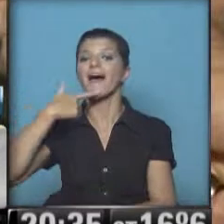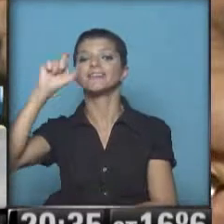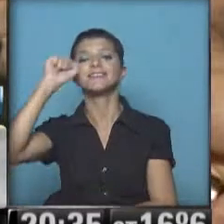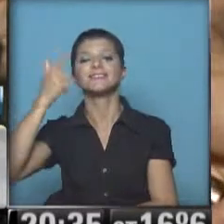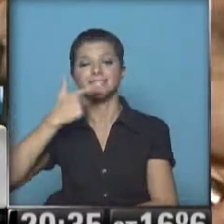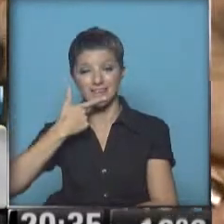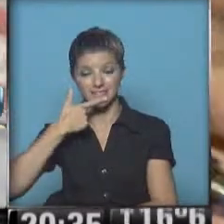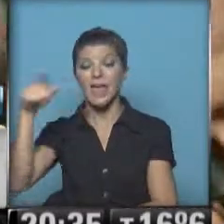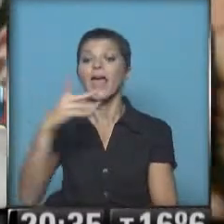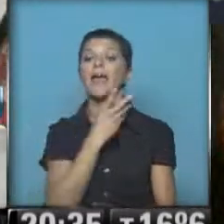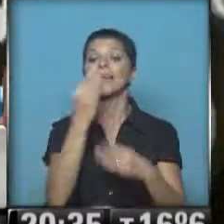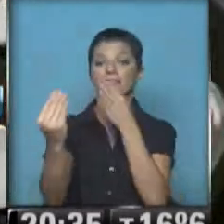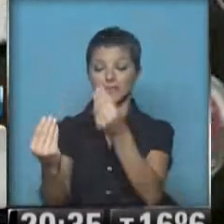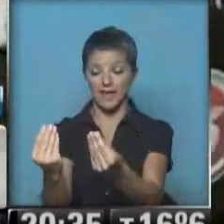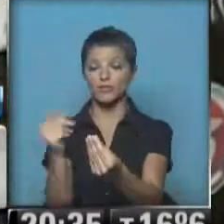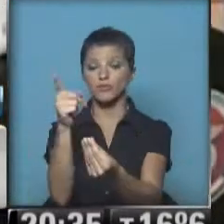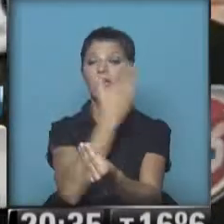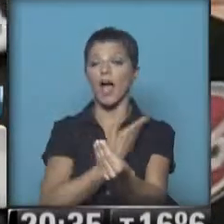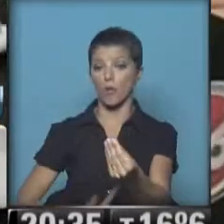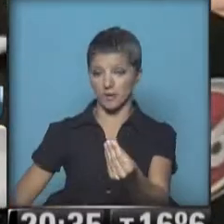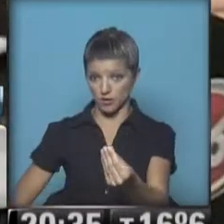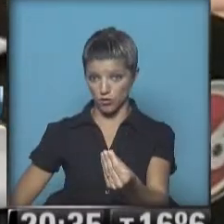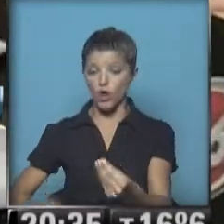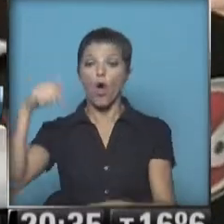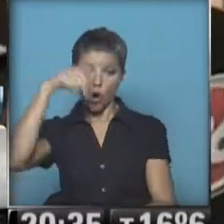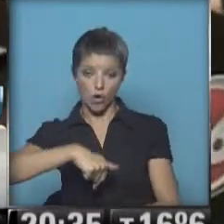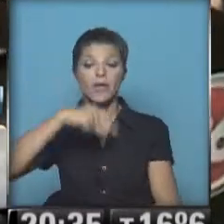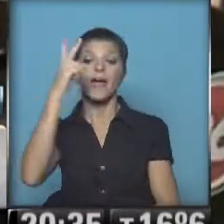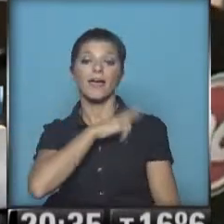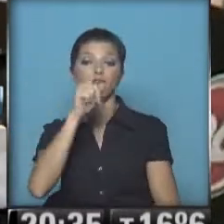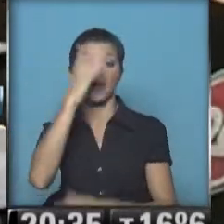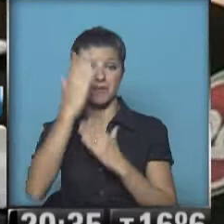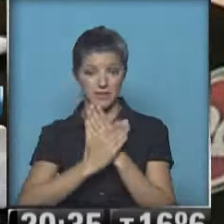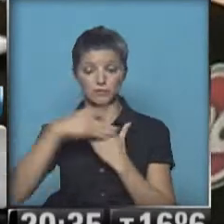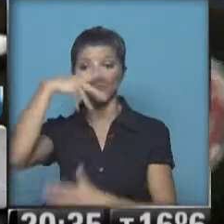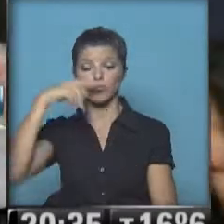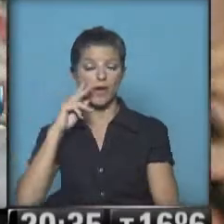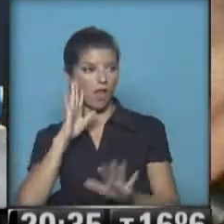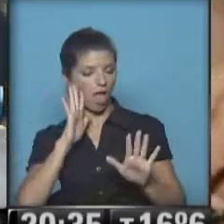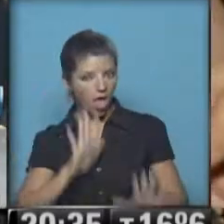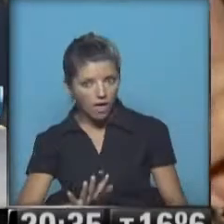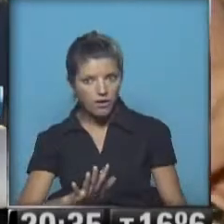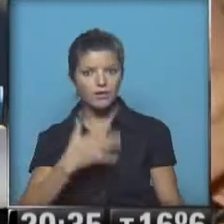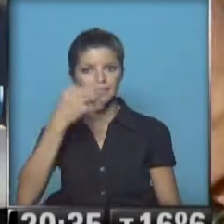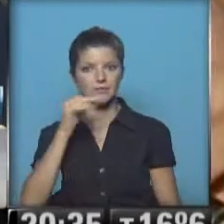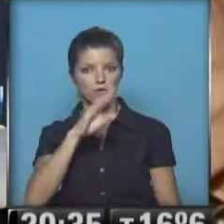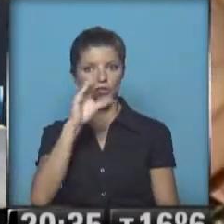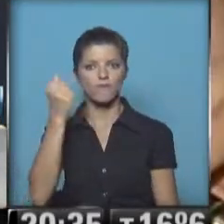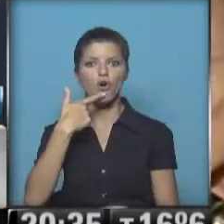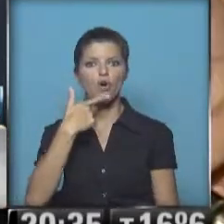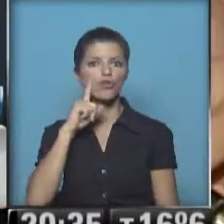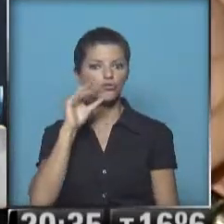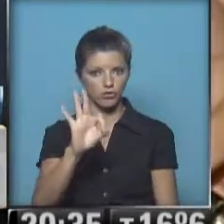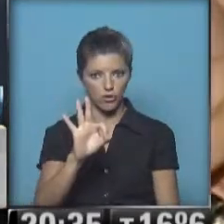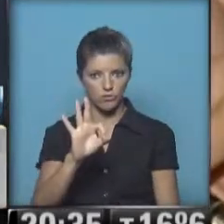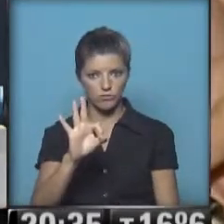precandidato a gobernador y jefe de gabinete de la Nación, Aníbal Fernández, se mostró sorprendido por la decisión de Bossio.